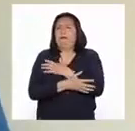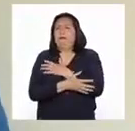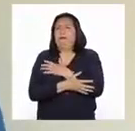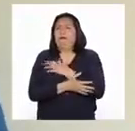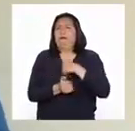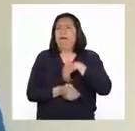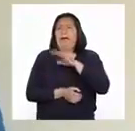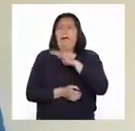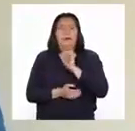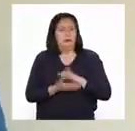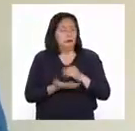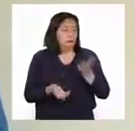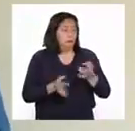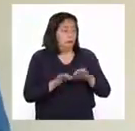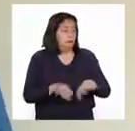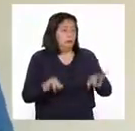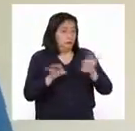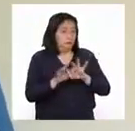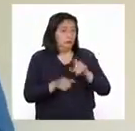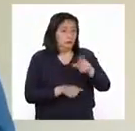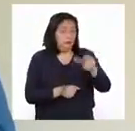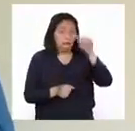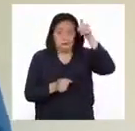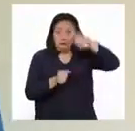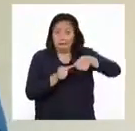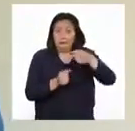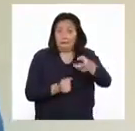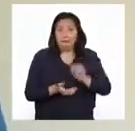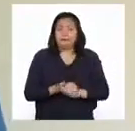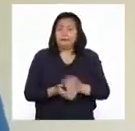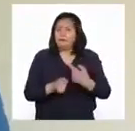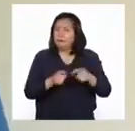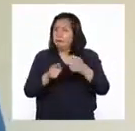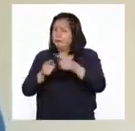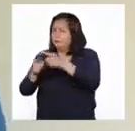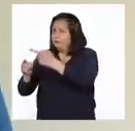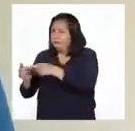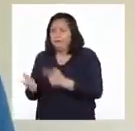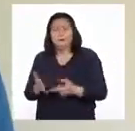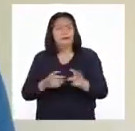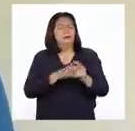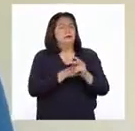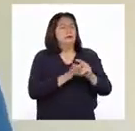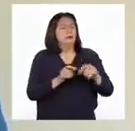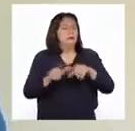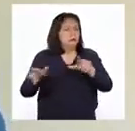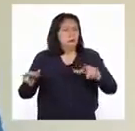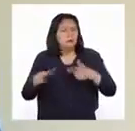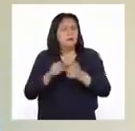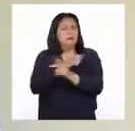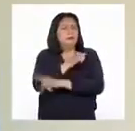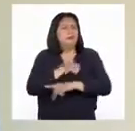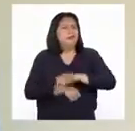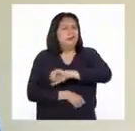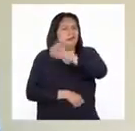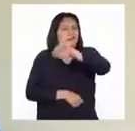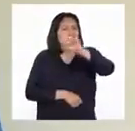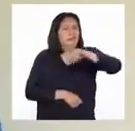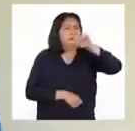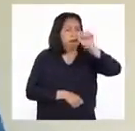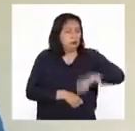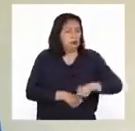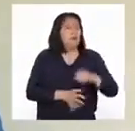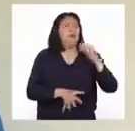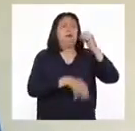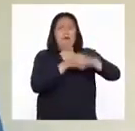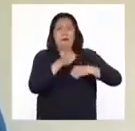mayor. Es importante recordar que en muchas partes de nuestro país, sobre todo en la sierra sur de nuestro país, todos